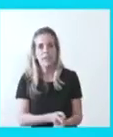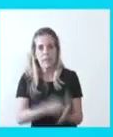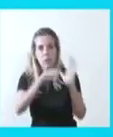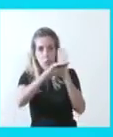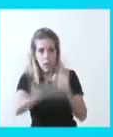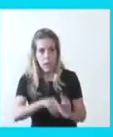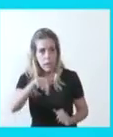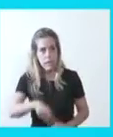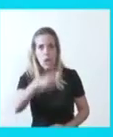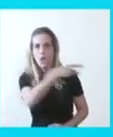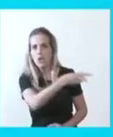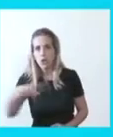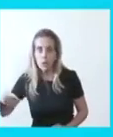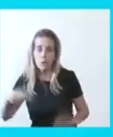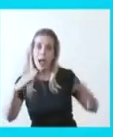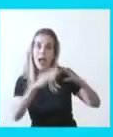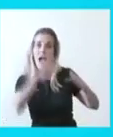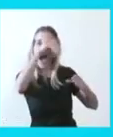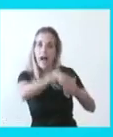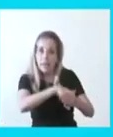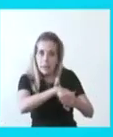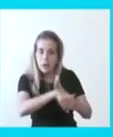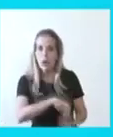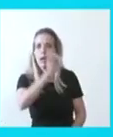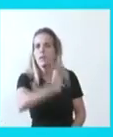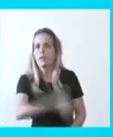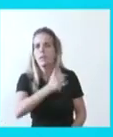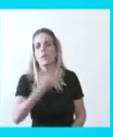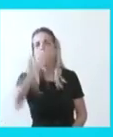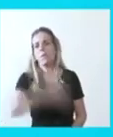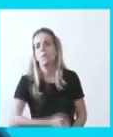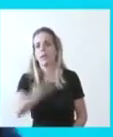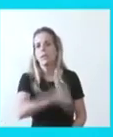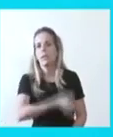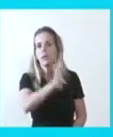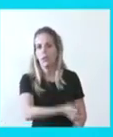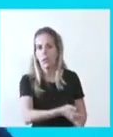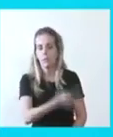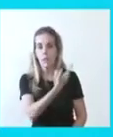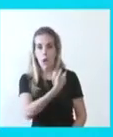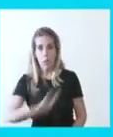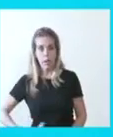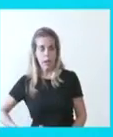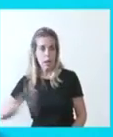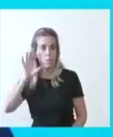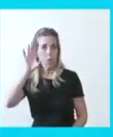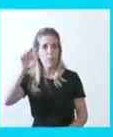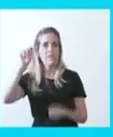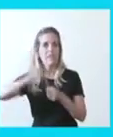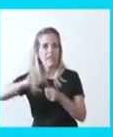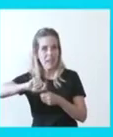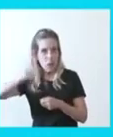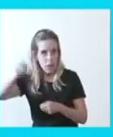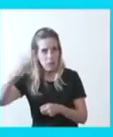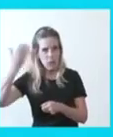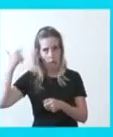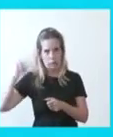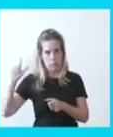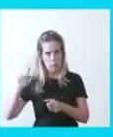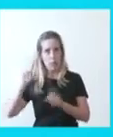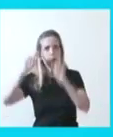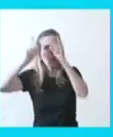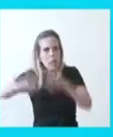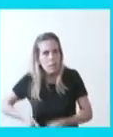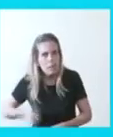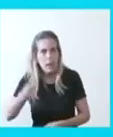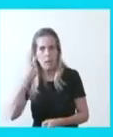cuarentena deben ser cumplidas al pie de la letra. El gobernador de Santiago del Estero, días atrás, encontró a un